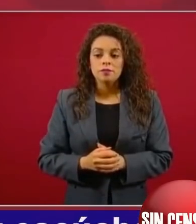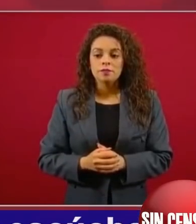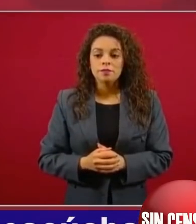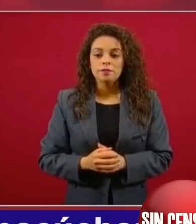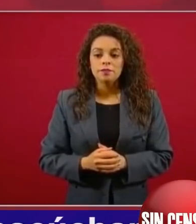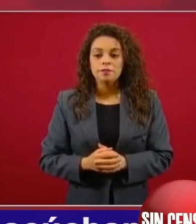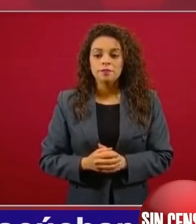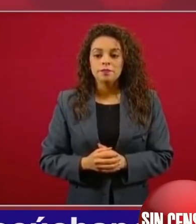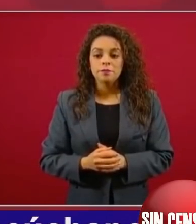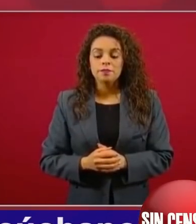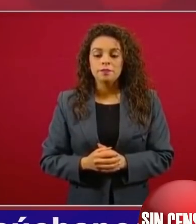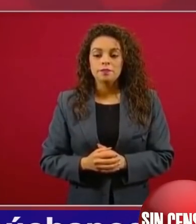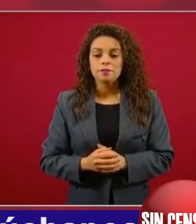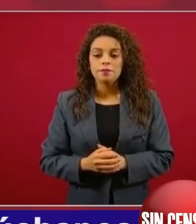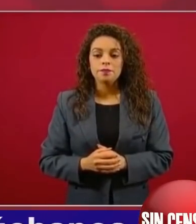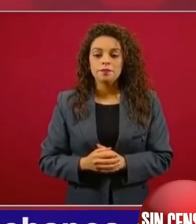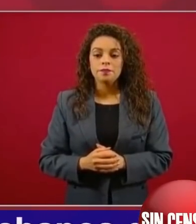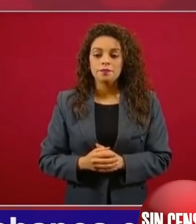Y ya vamos a tener,